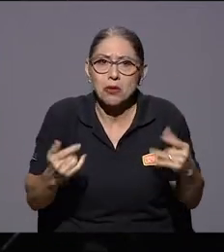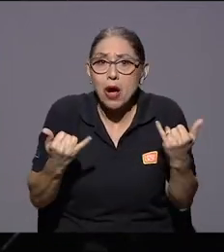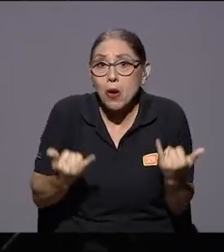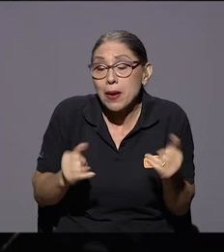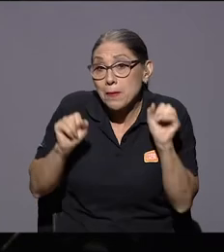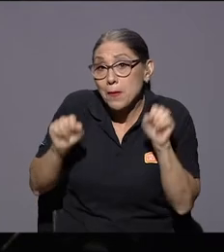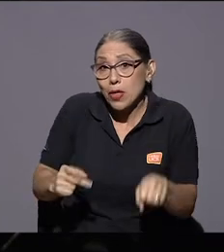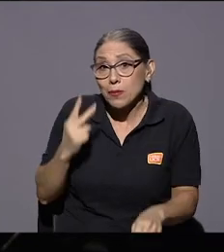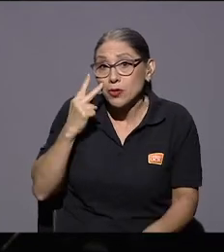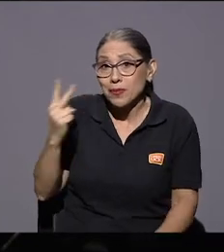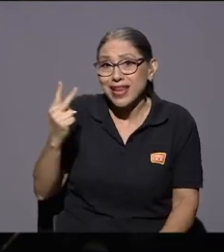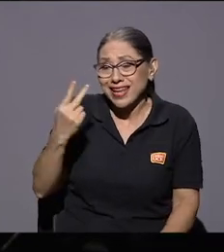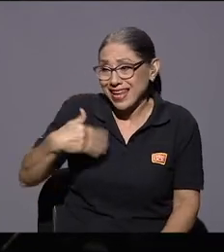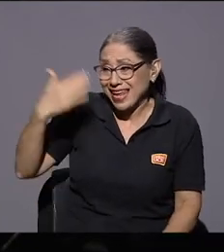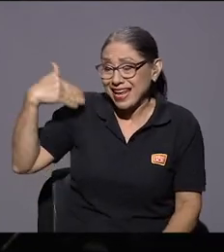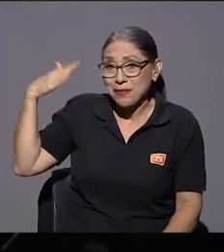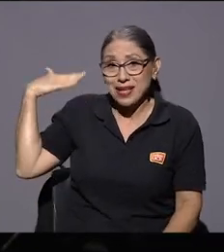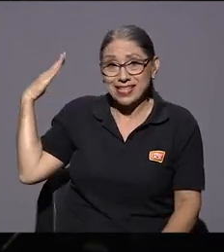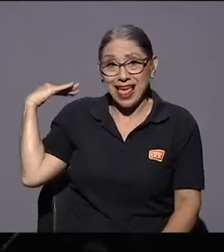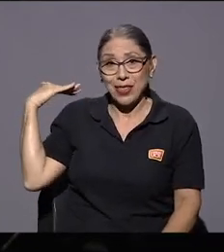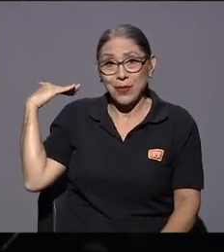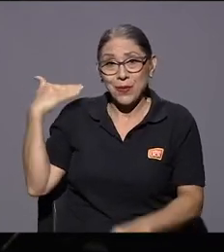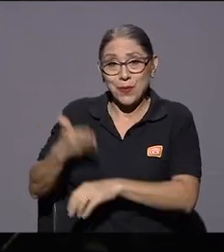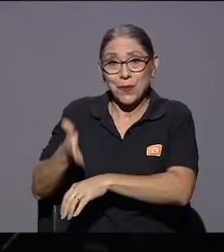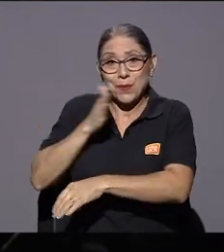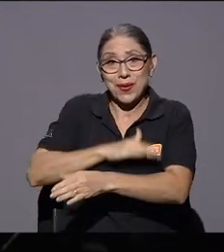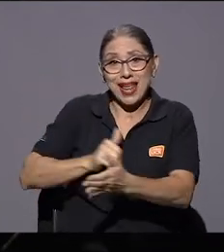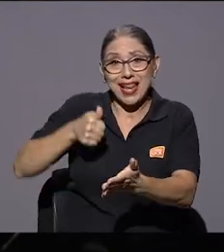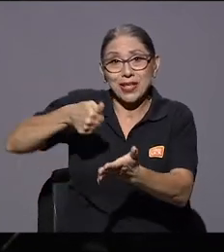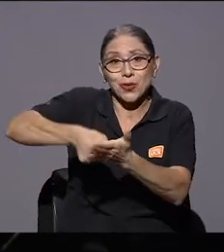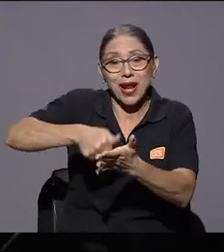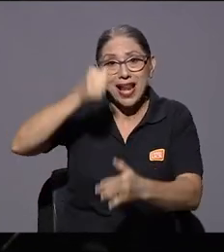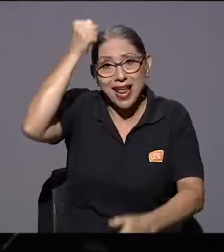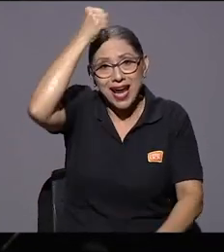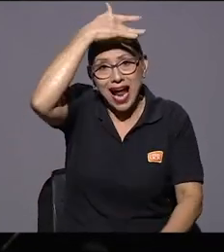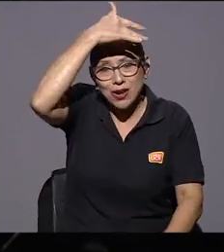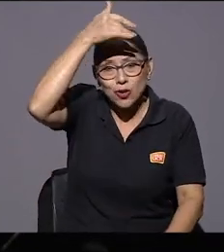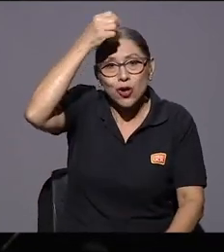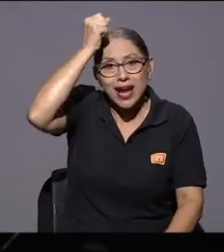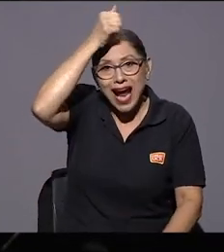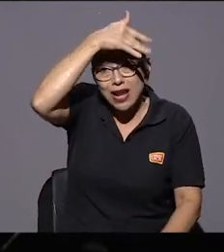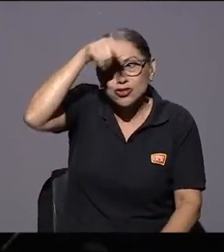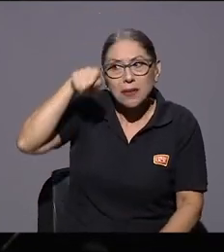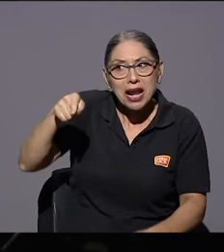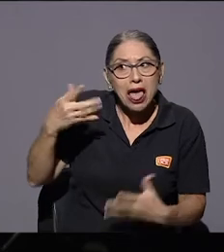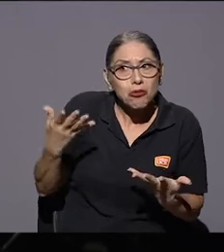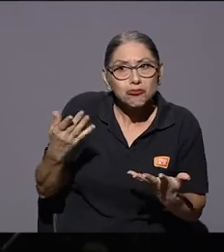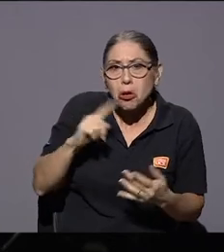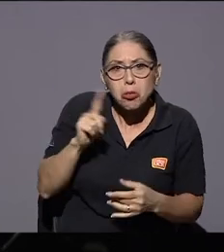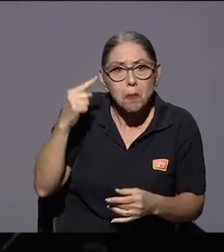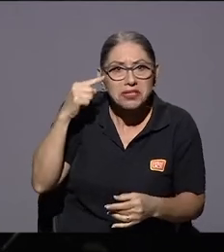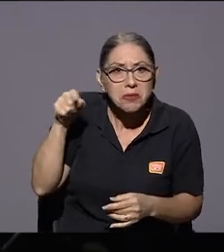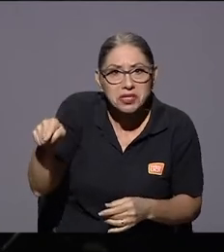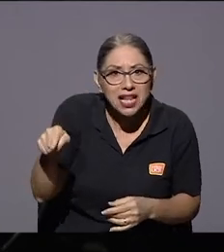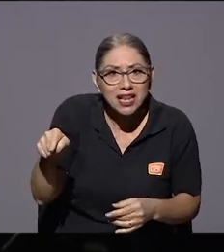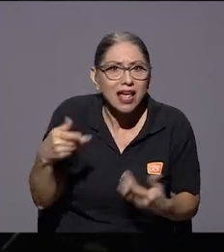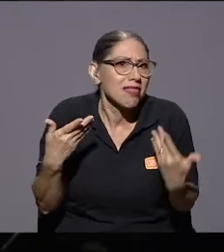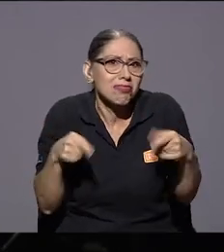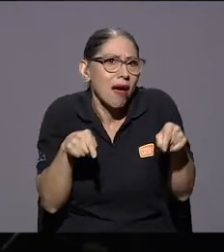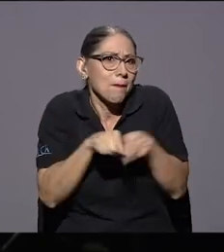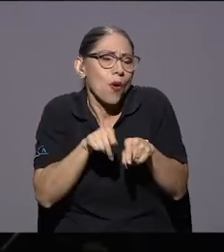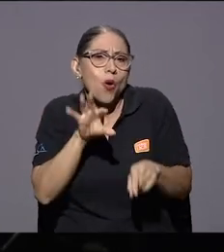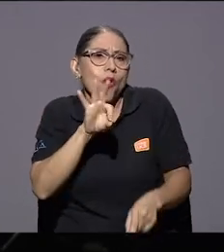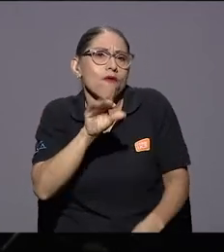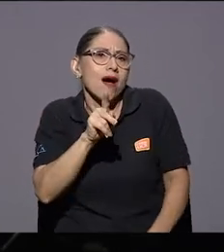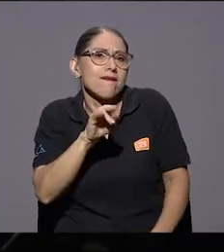podemos ver que Carlos Alvarado en el pasado proceso preelectoral es que ni siquiera estaba presupuestado, don Carlos. Y Fabricio tampoco, hay que decirlo. Hay